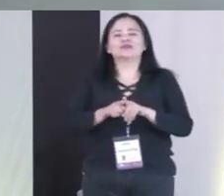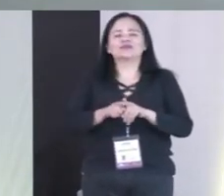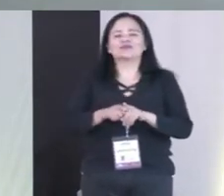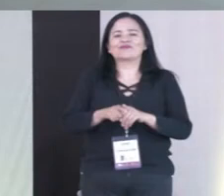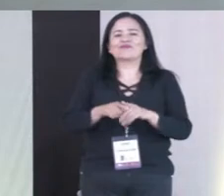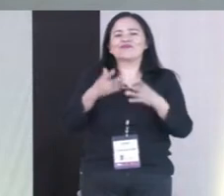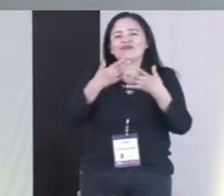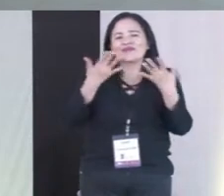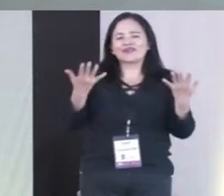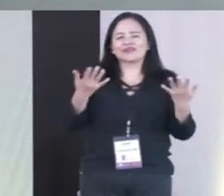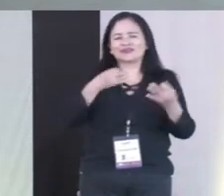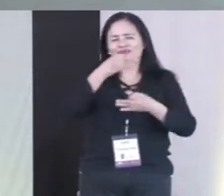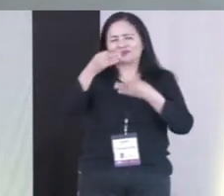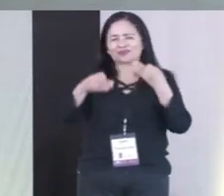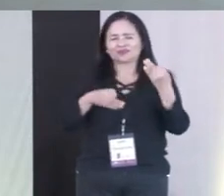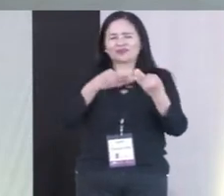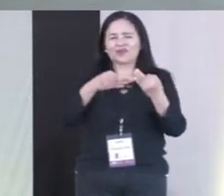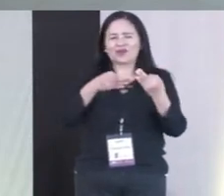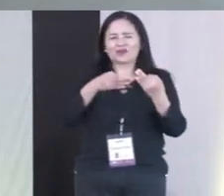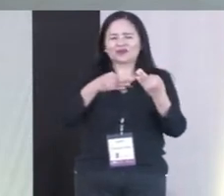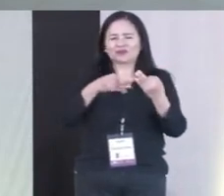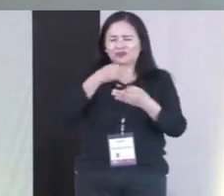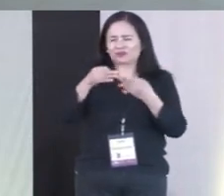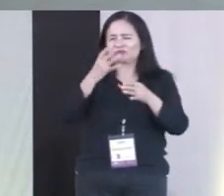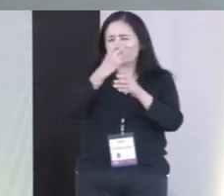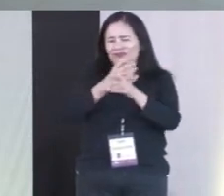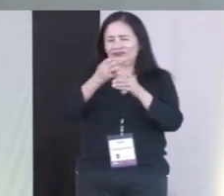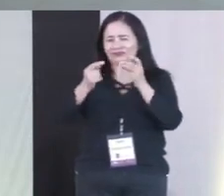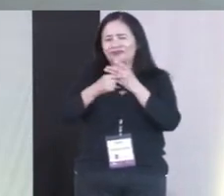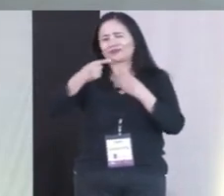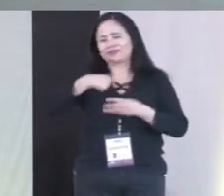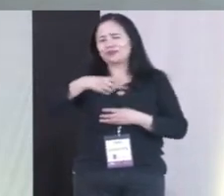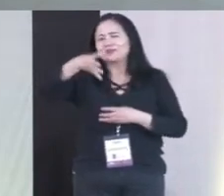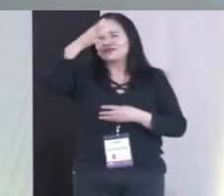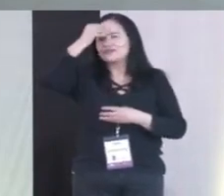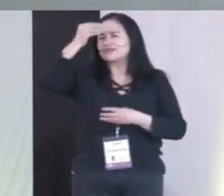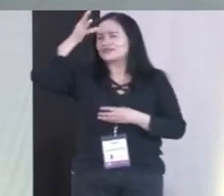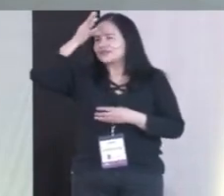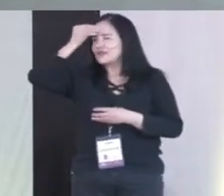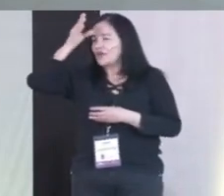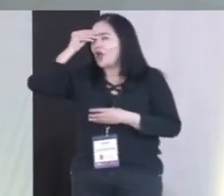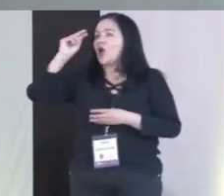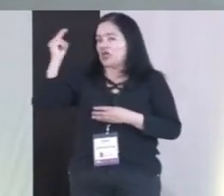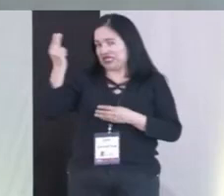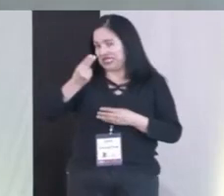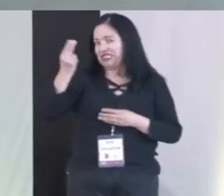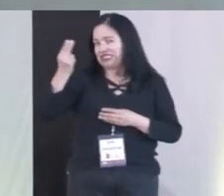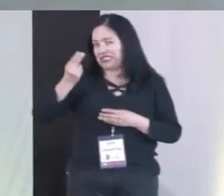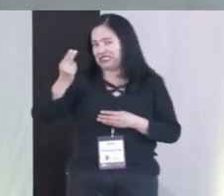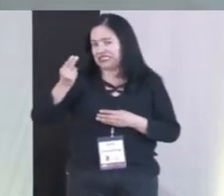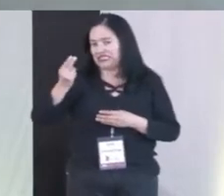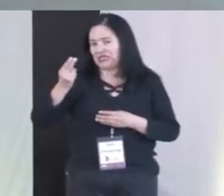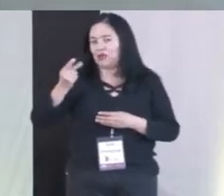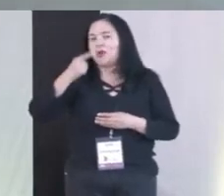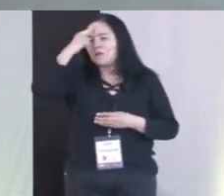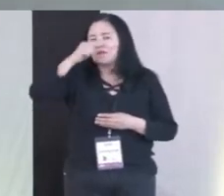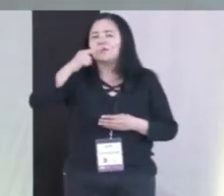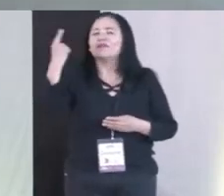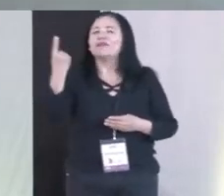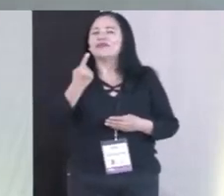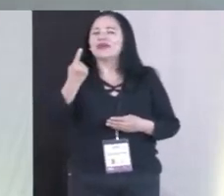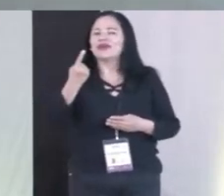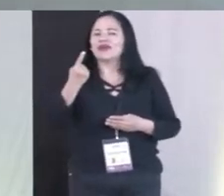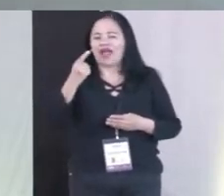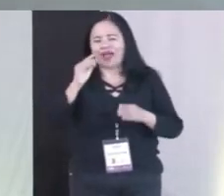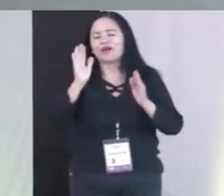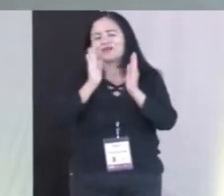pues es una acumulación de recursos narrativos que yo necesitaba para llevar a cabo